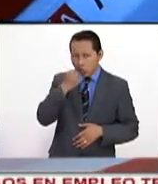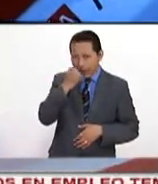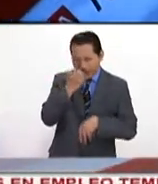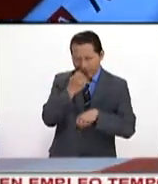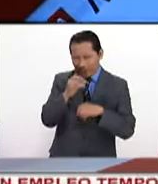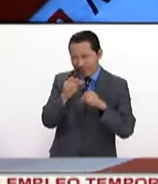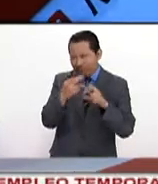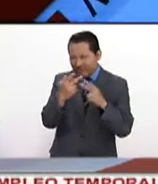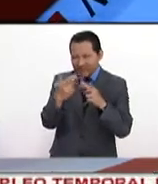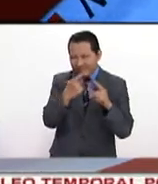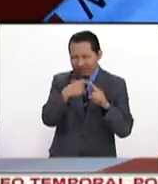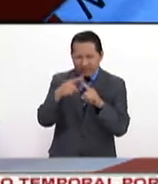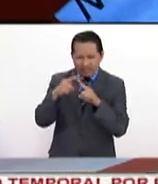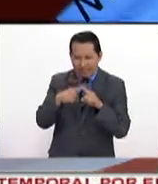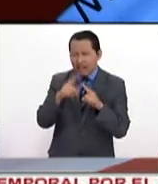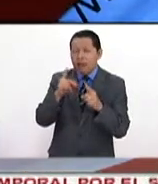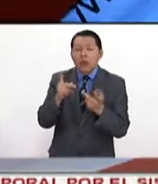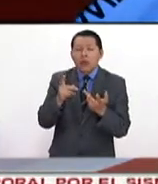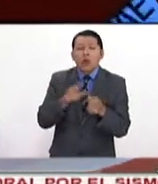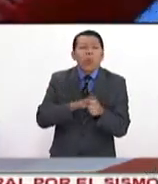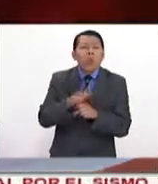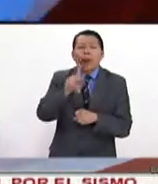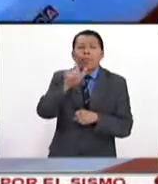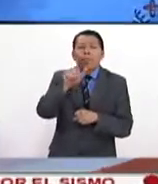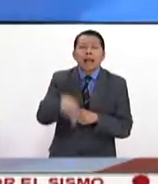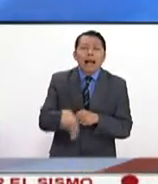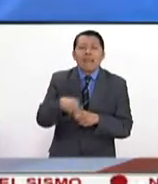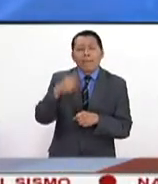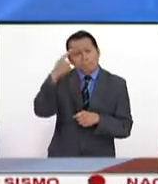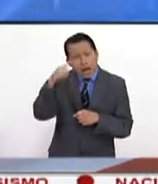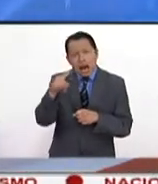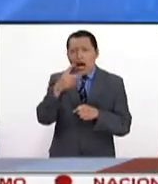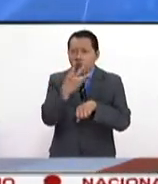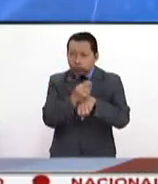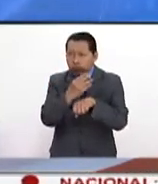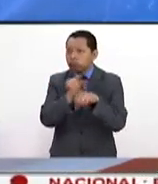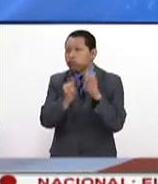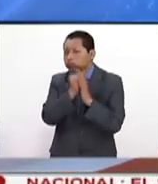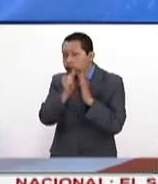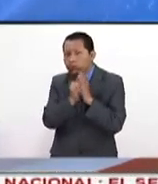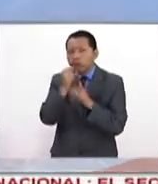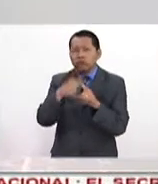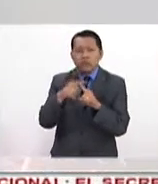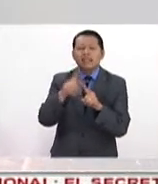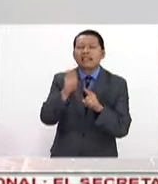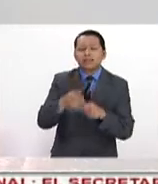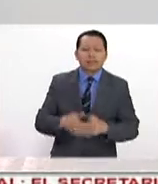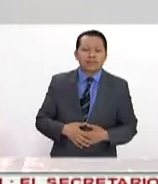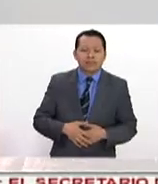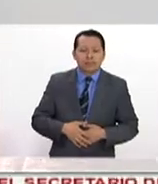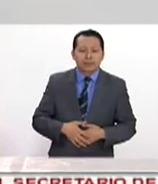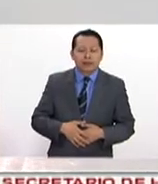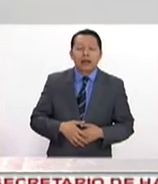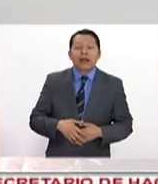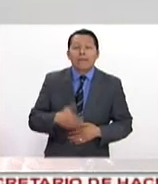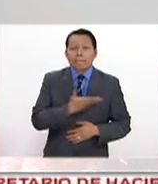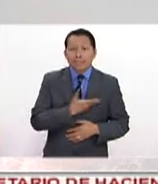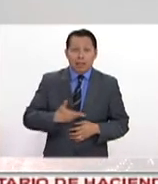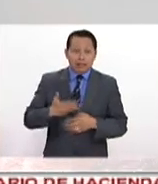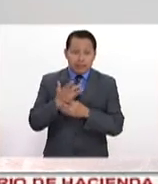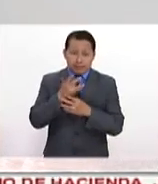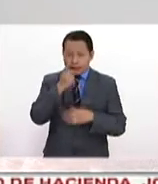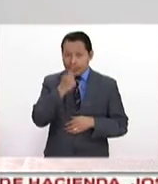mesa para aplicar y reconstruirlas o reforzarlas lo más pronto posible? Justo como lo había dicho el presidente,